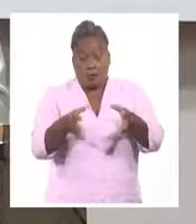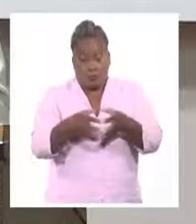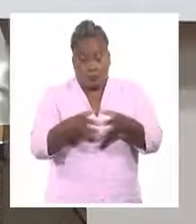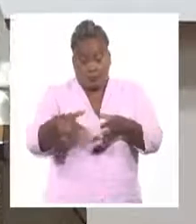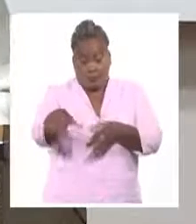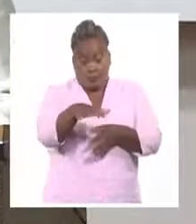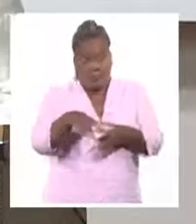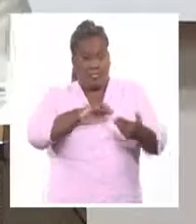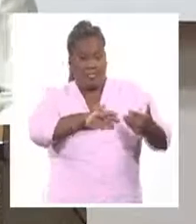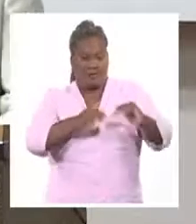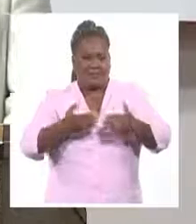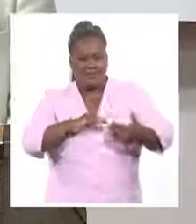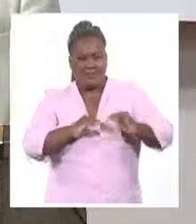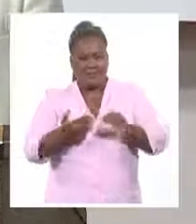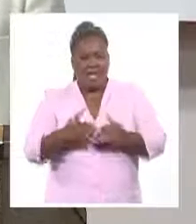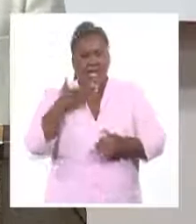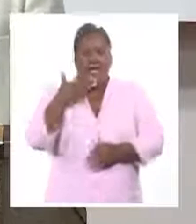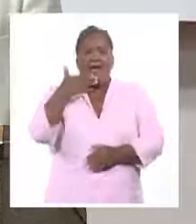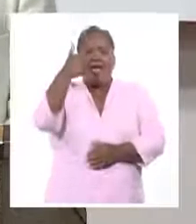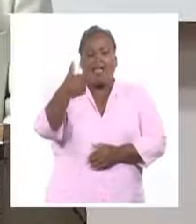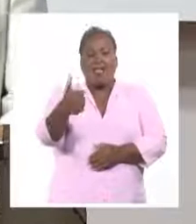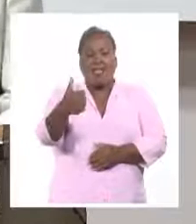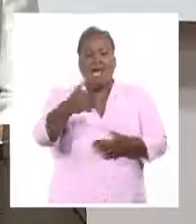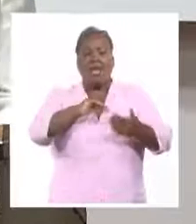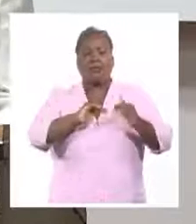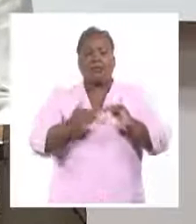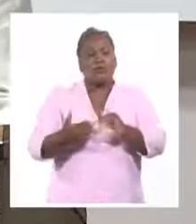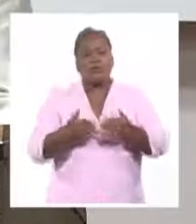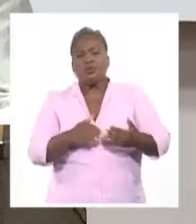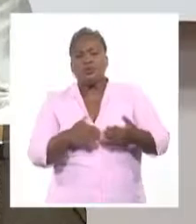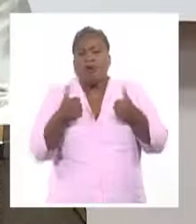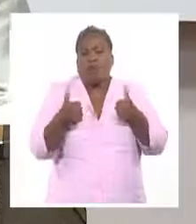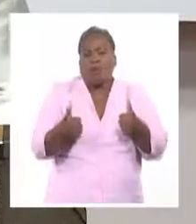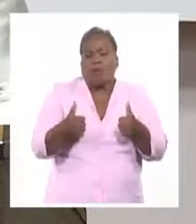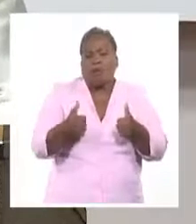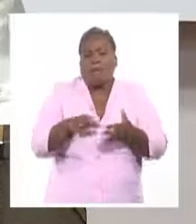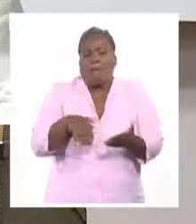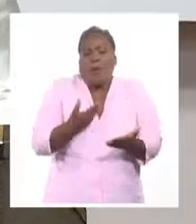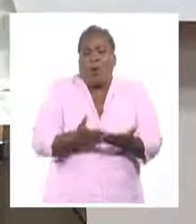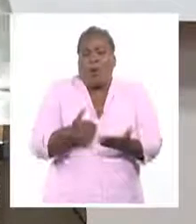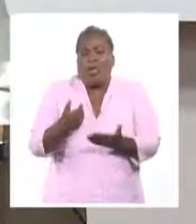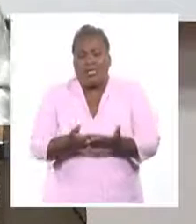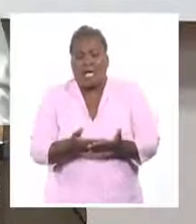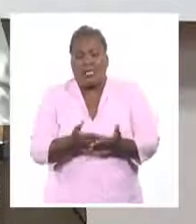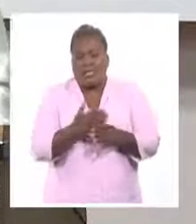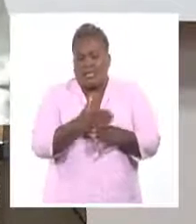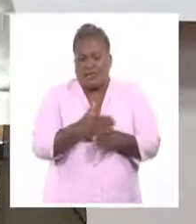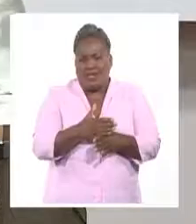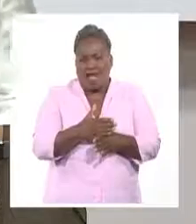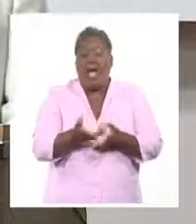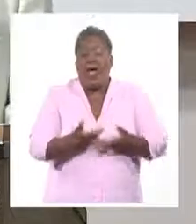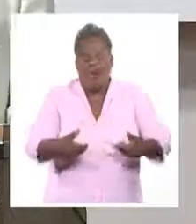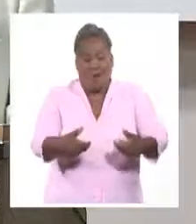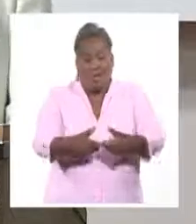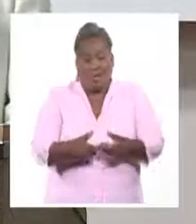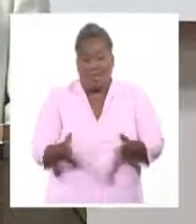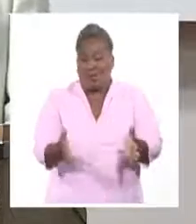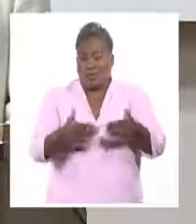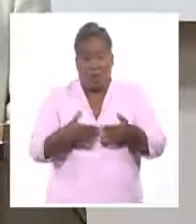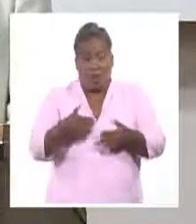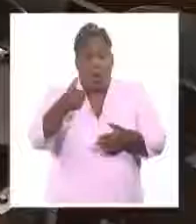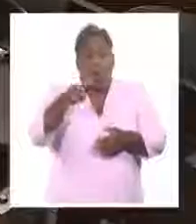sus debates, la calidad de las discusiones y las propuestas confirman que el Congreso no terminó cuando acabaron sus sesiones en